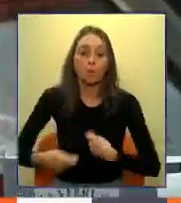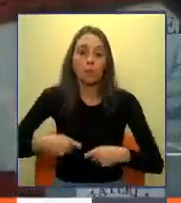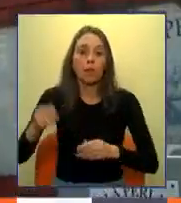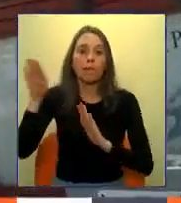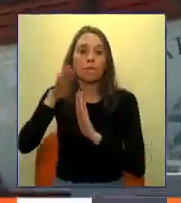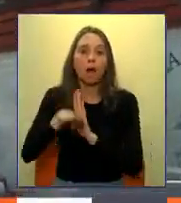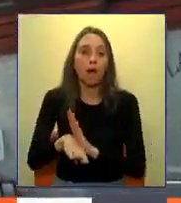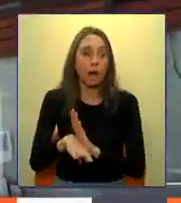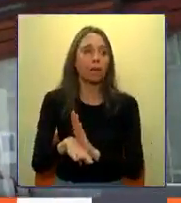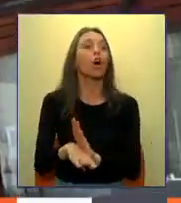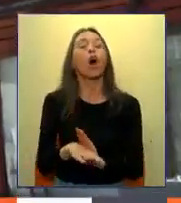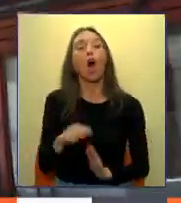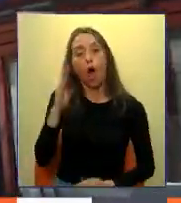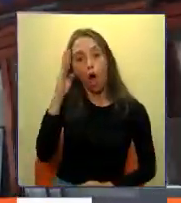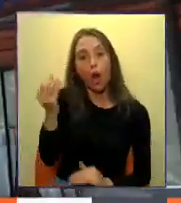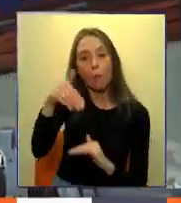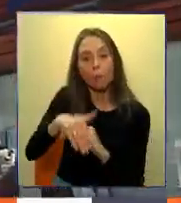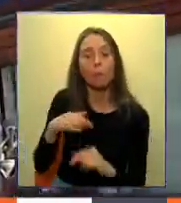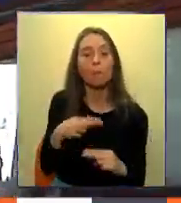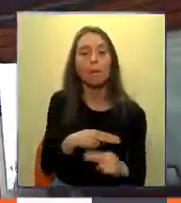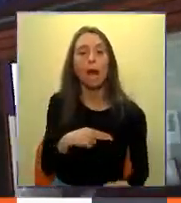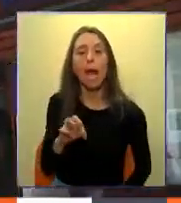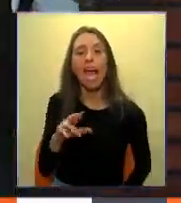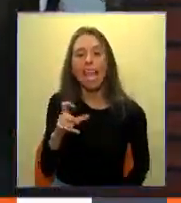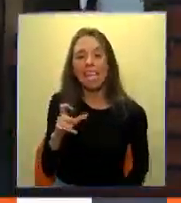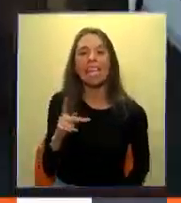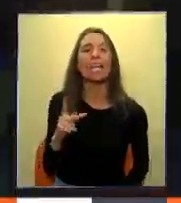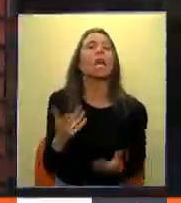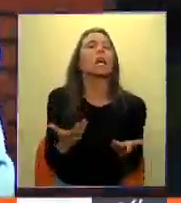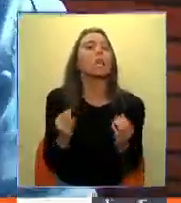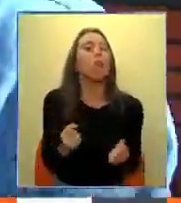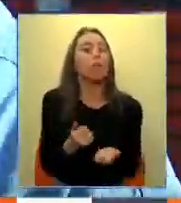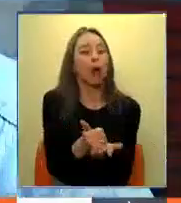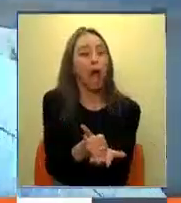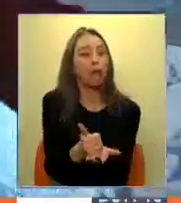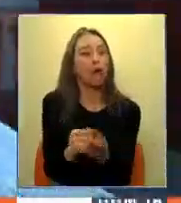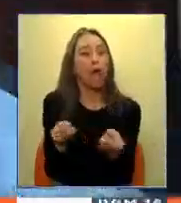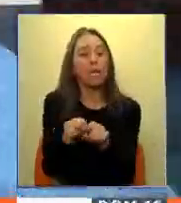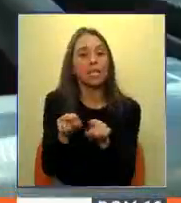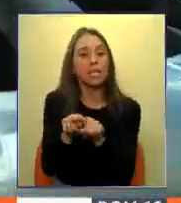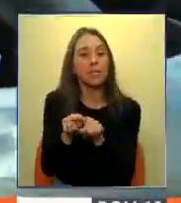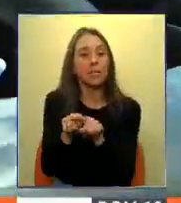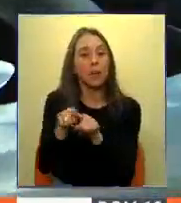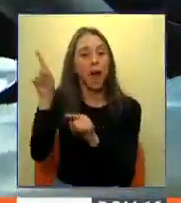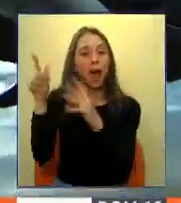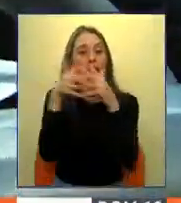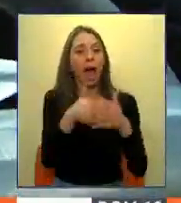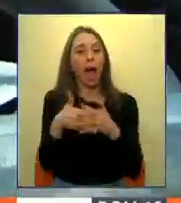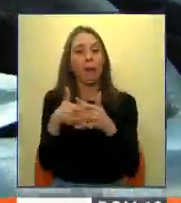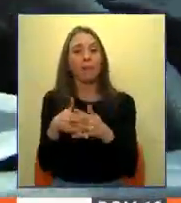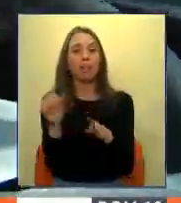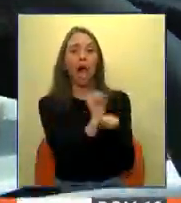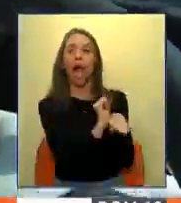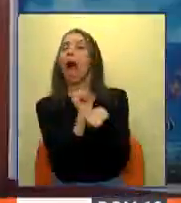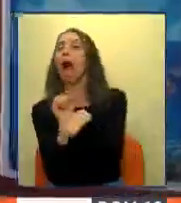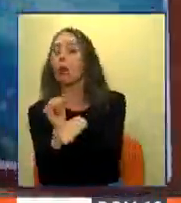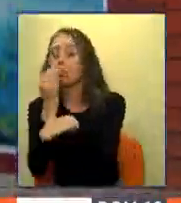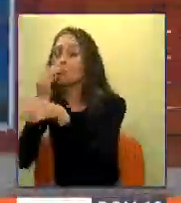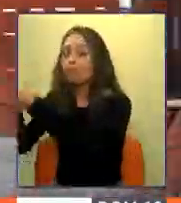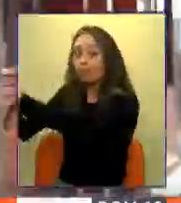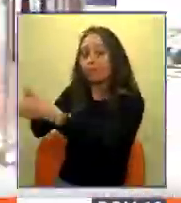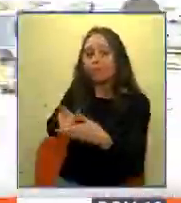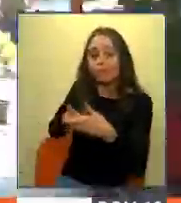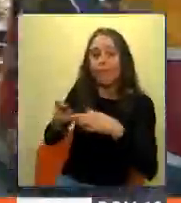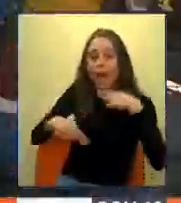Hola, buenas tardes, bienvenido. Mi nombre es Eric. ¿En qué les puedo ayudar? Al más puro estilo de los drive-in estadounidenses, este restaurante de Hong